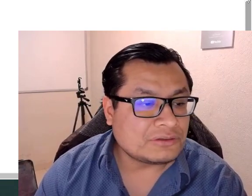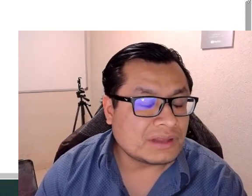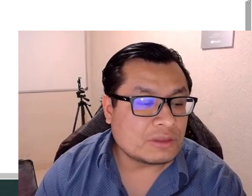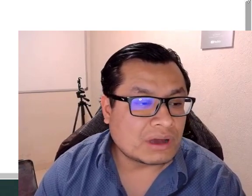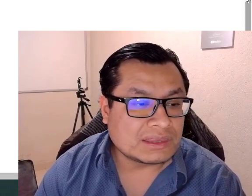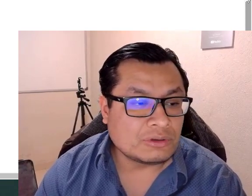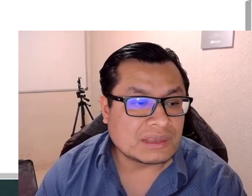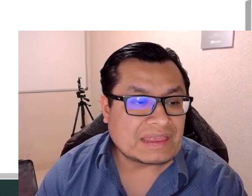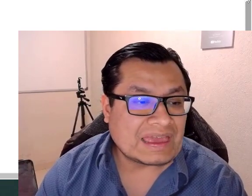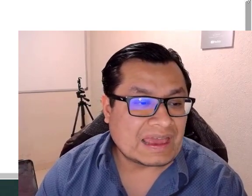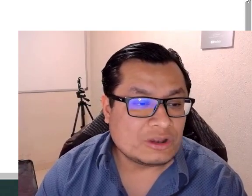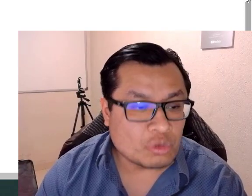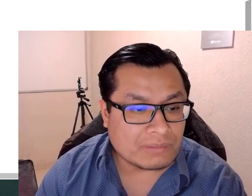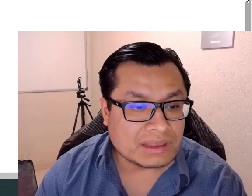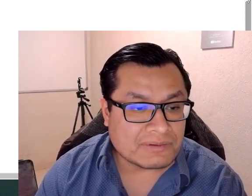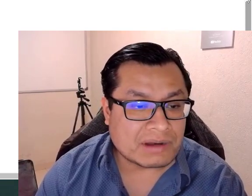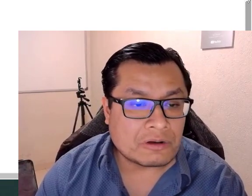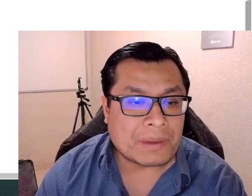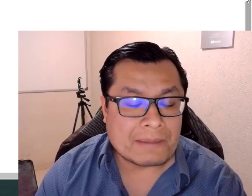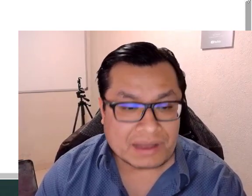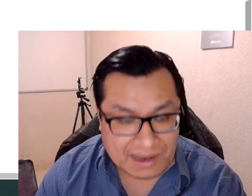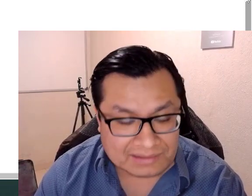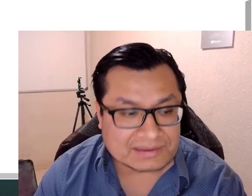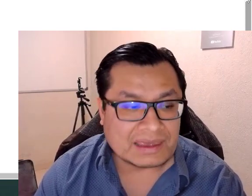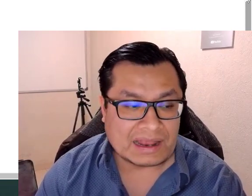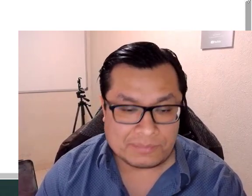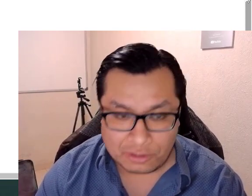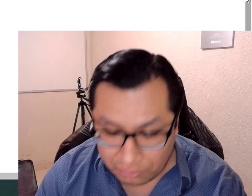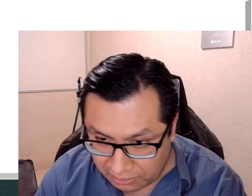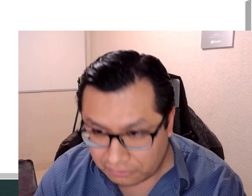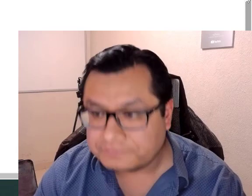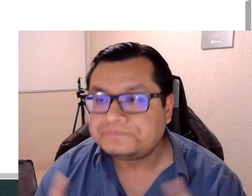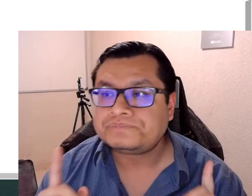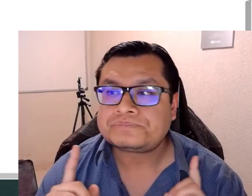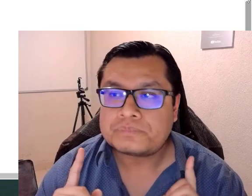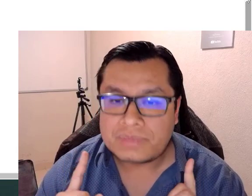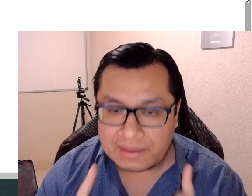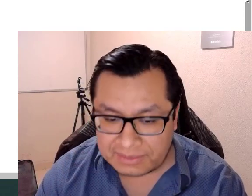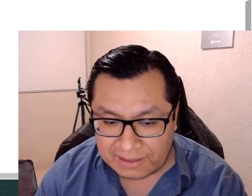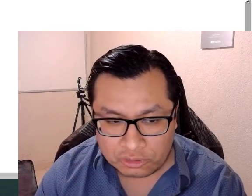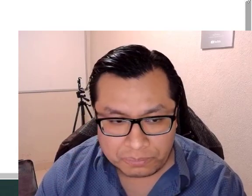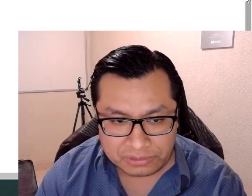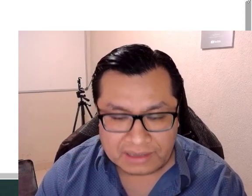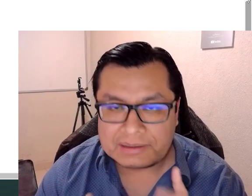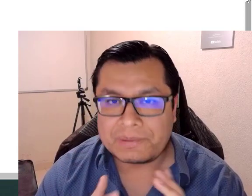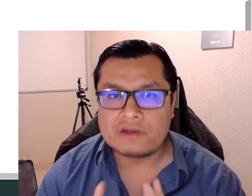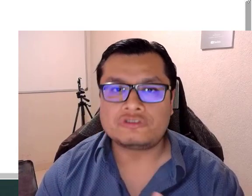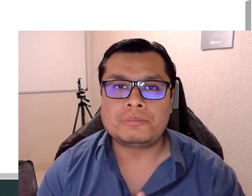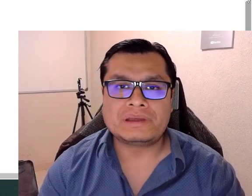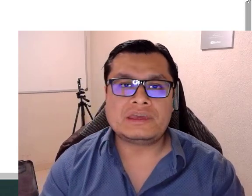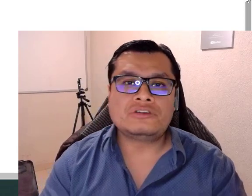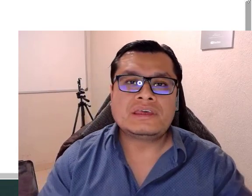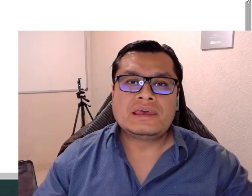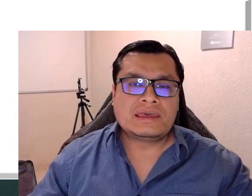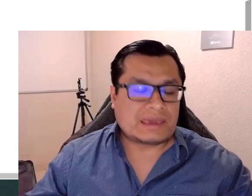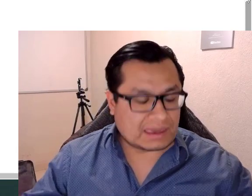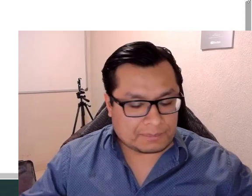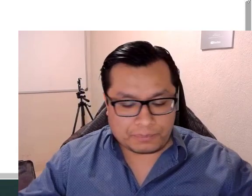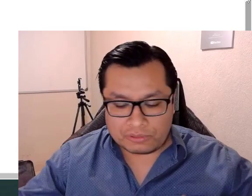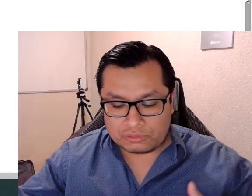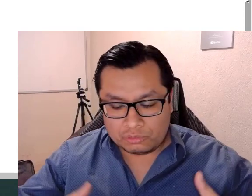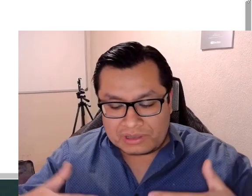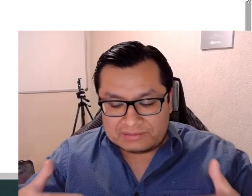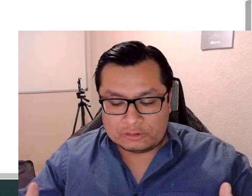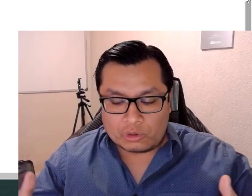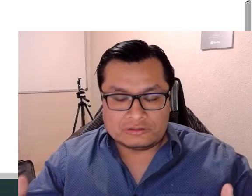donde el personal educativo tiene el 9 de febrero para aplicarse el biológico. Dato importante para los compañeros que